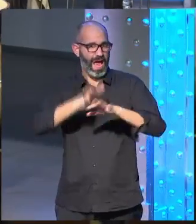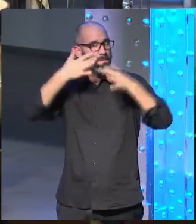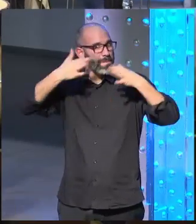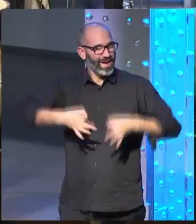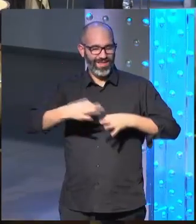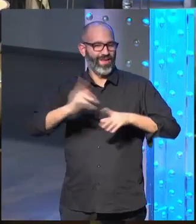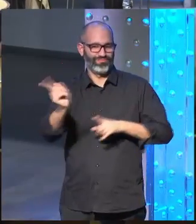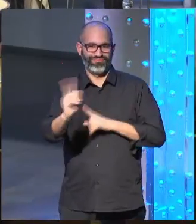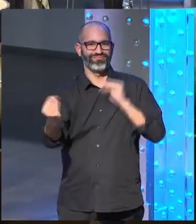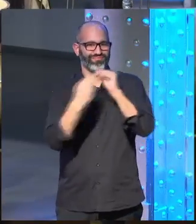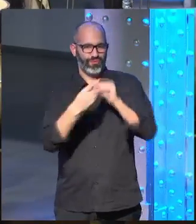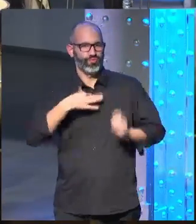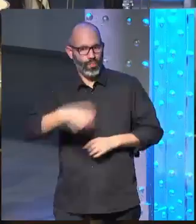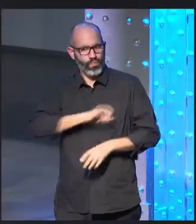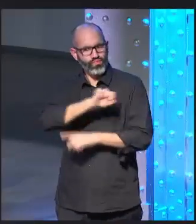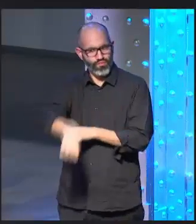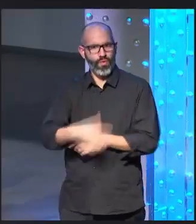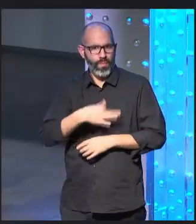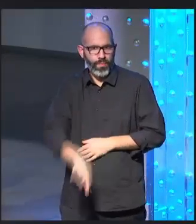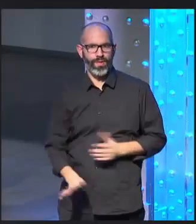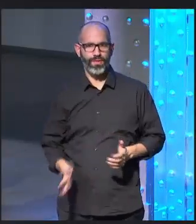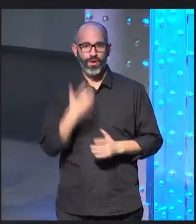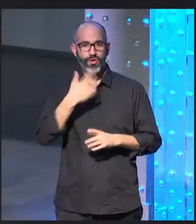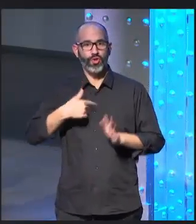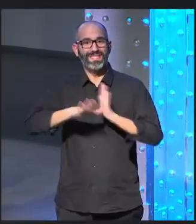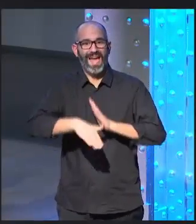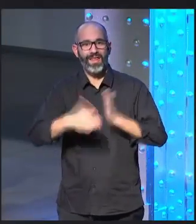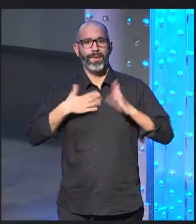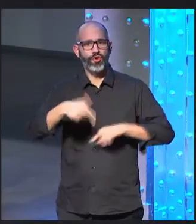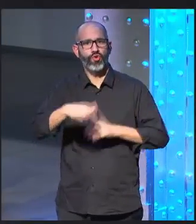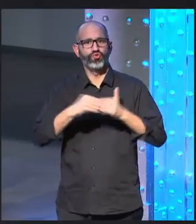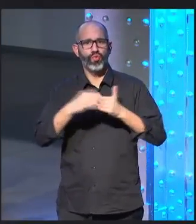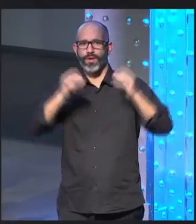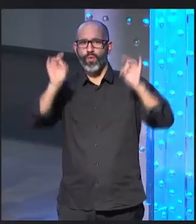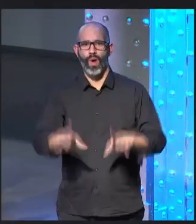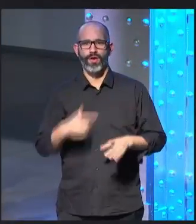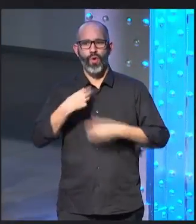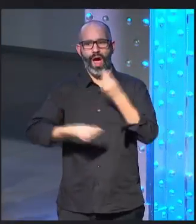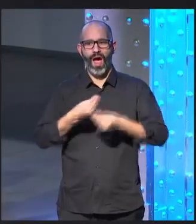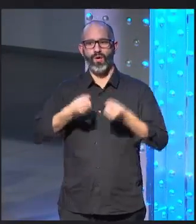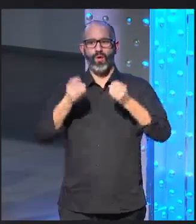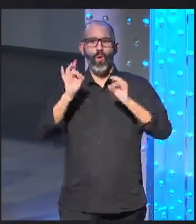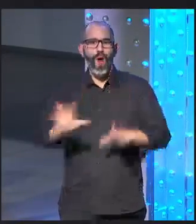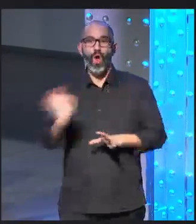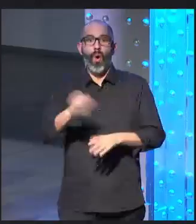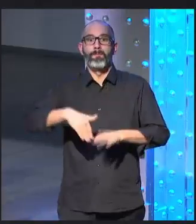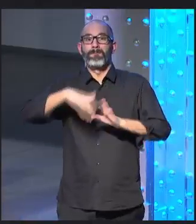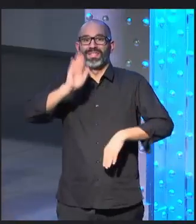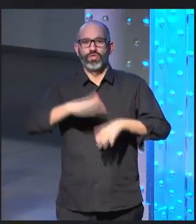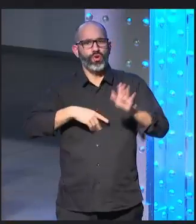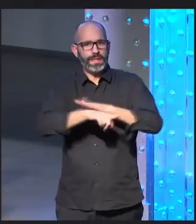los dispositivos, porque yo también me llegué tarde a esto, pero también soy un usuario que hago como ellos o más y me